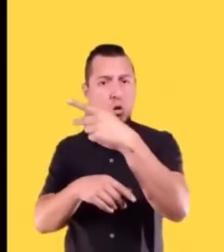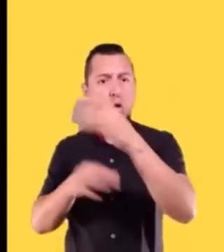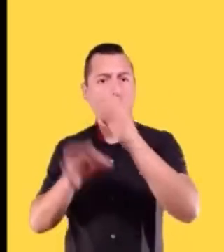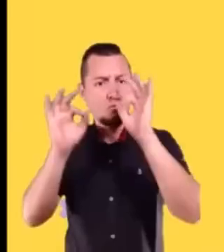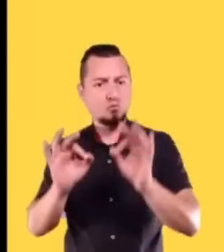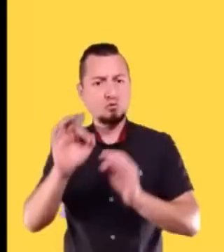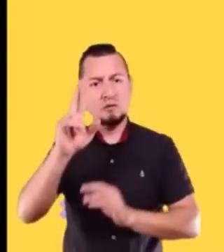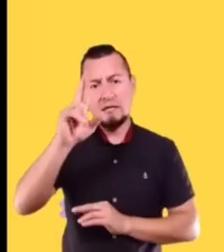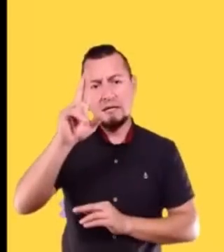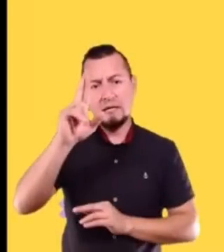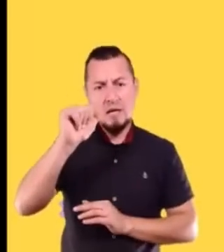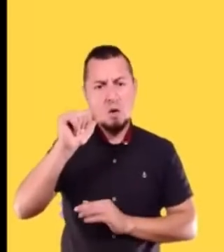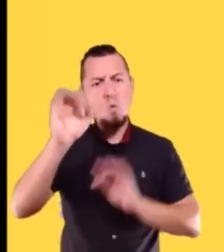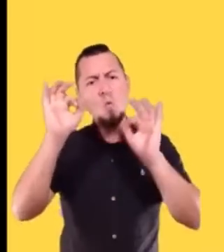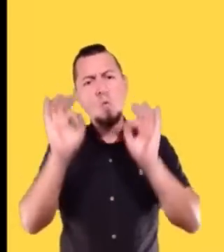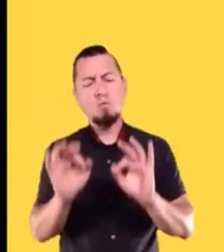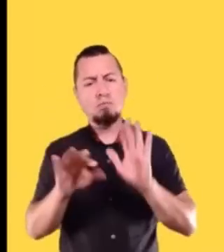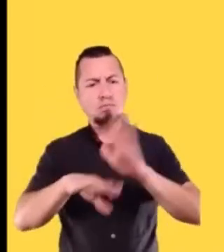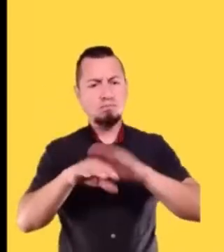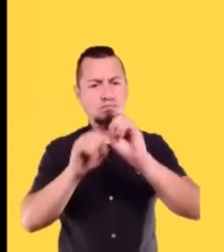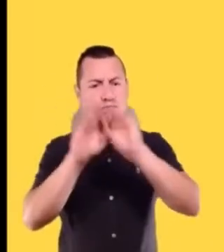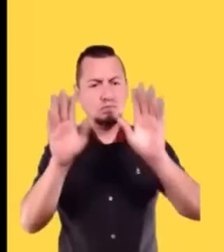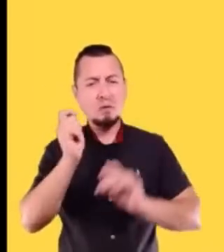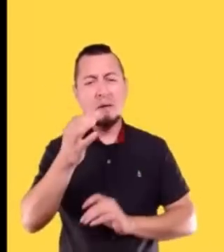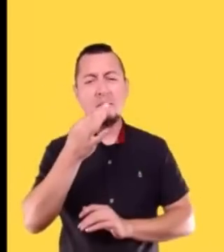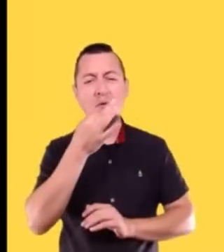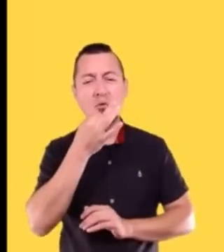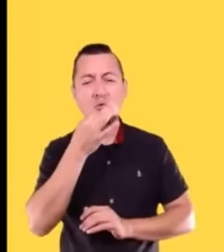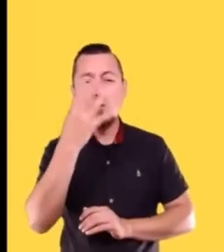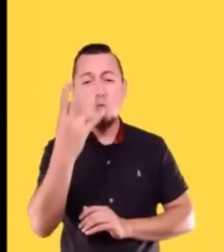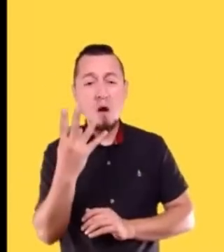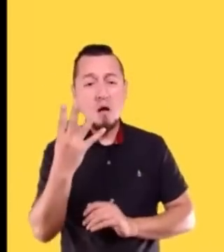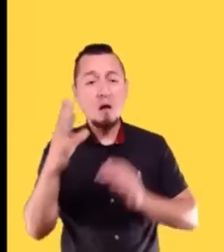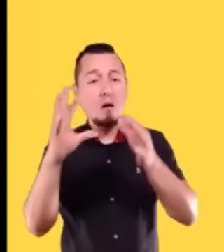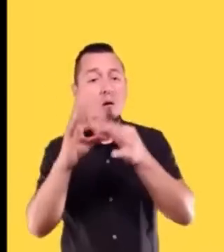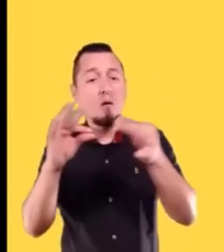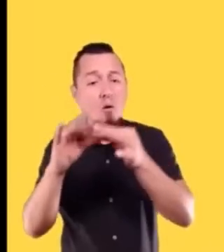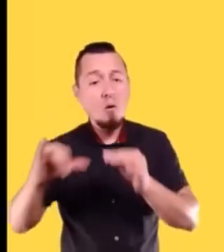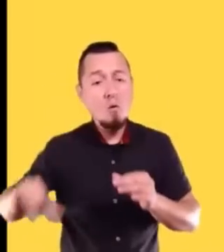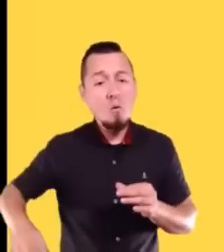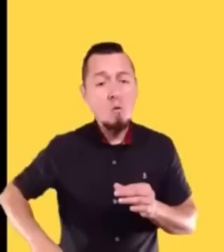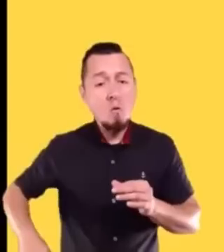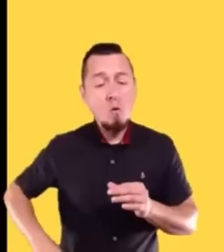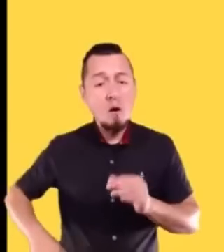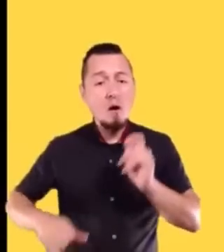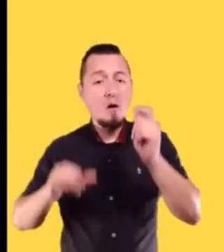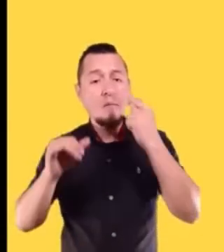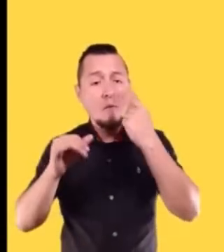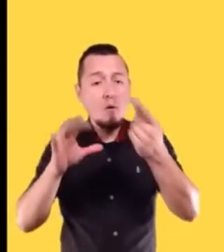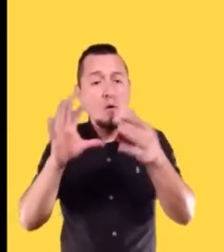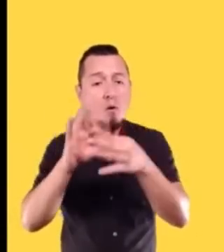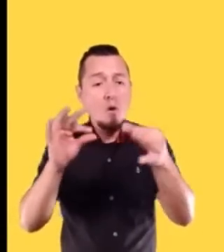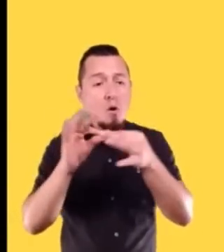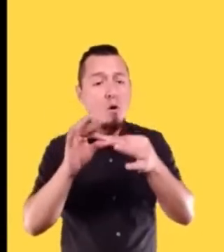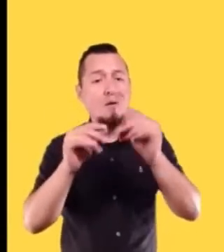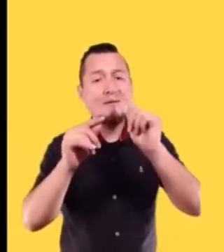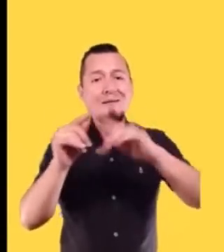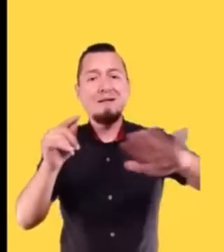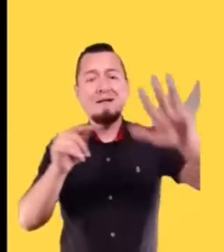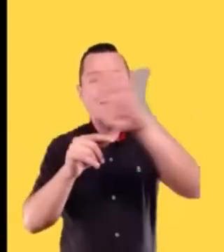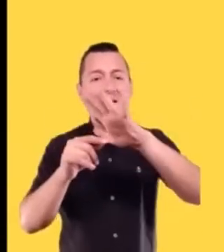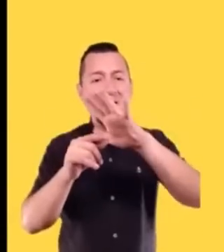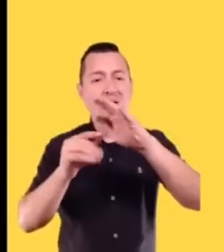un poco, voy a ir como al minuto 4, en donde es muy interesante, donde hablan de las galaxias, donde se habla de